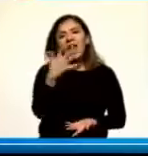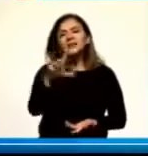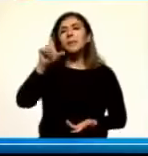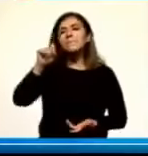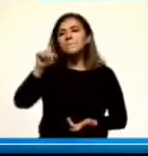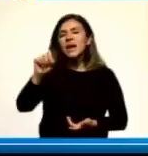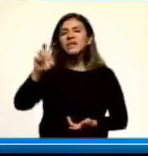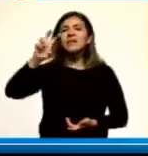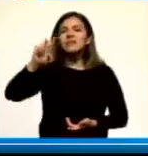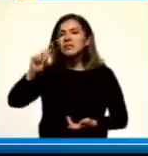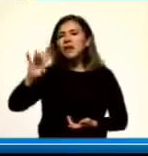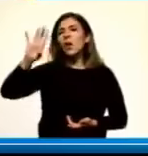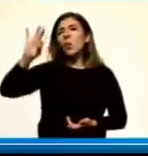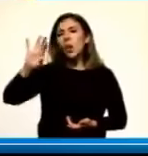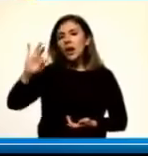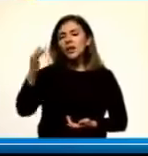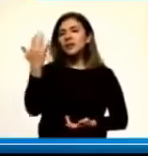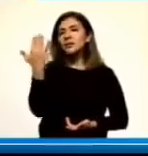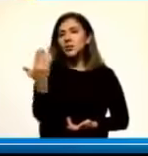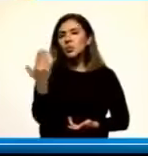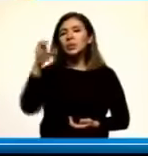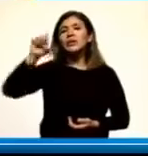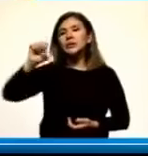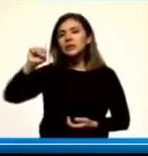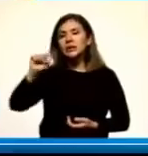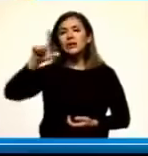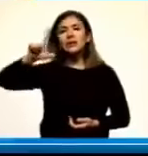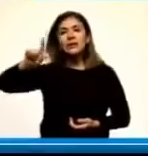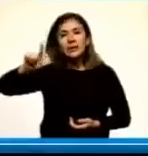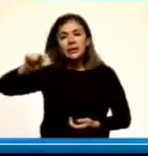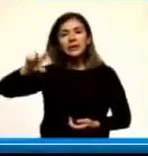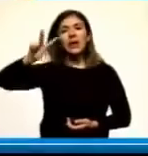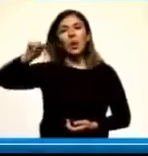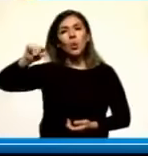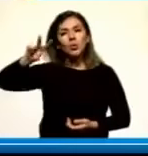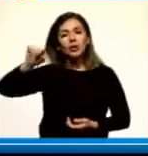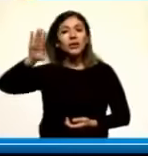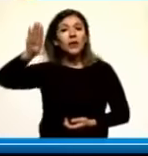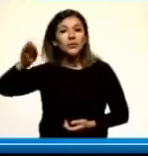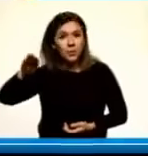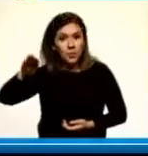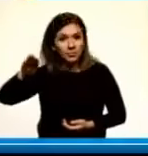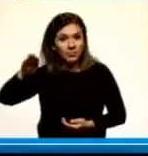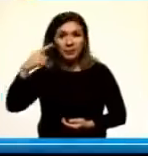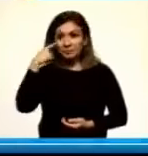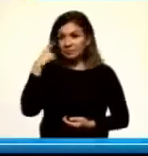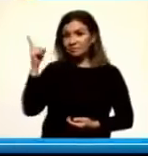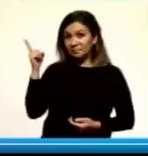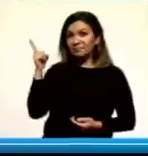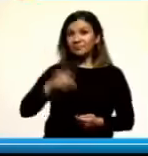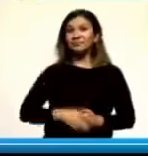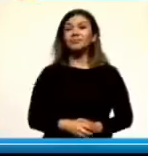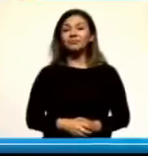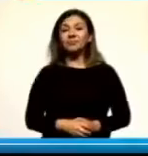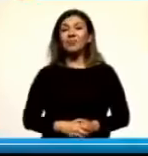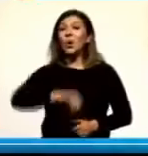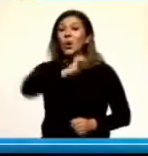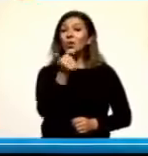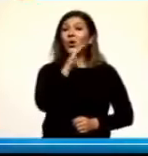20, 30, 40, 50, 60, 70, 80 y 90. Y